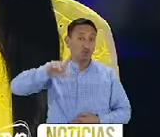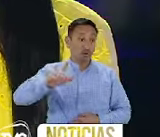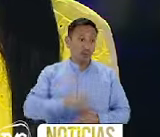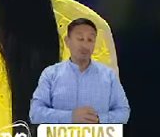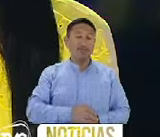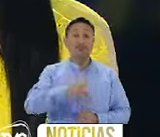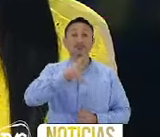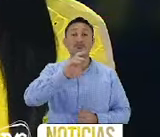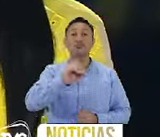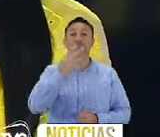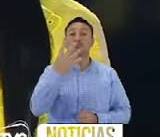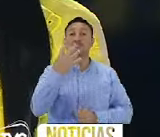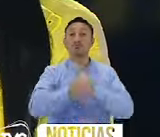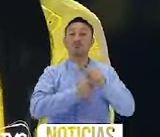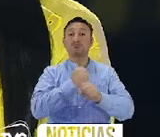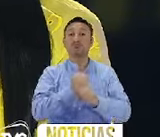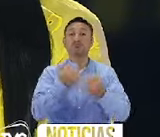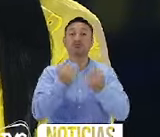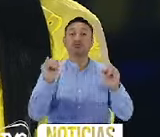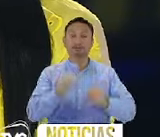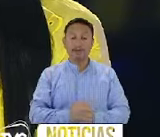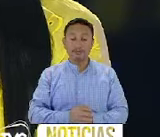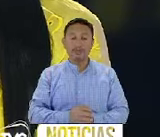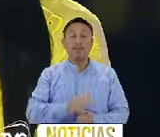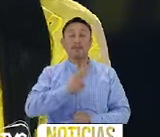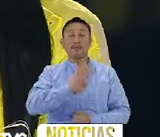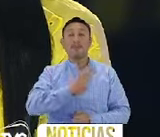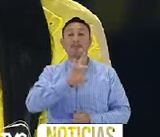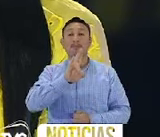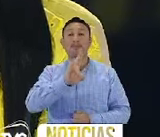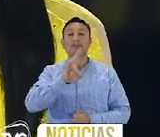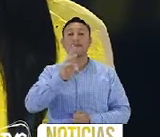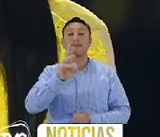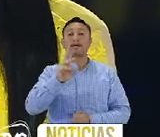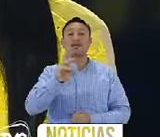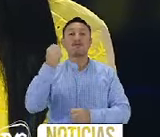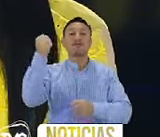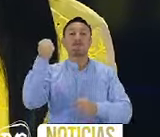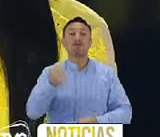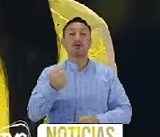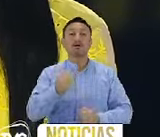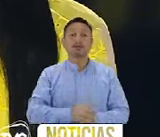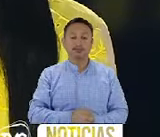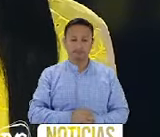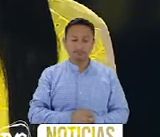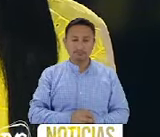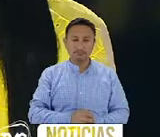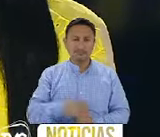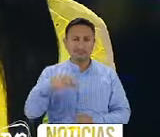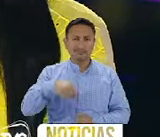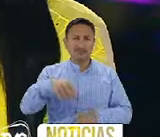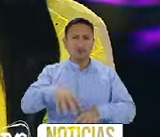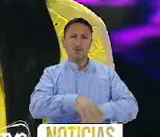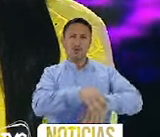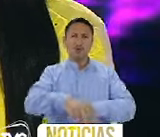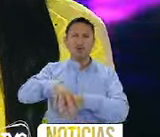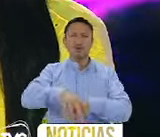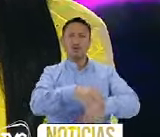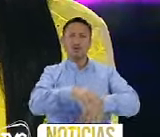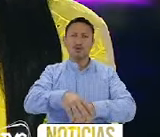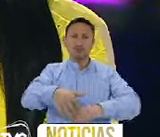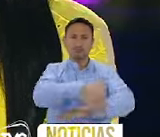de independencia y 476 de fundación, con un colorido desfile que recorrió sus principales